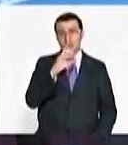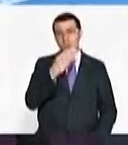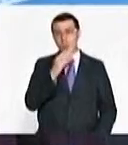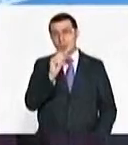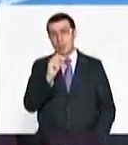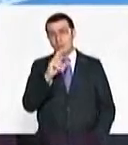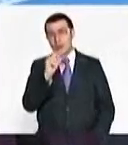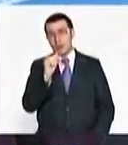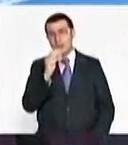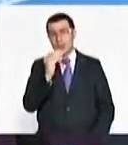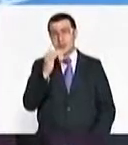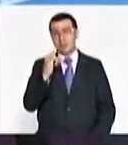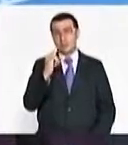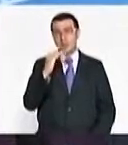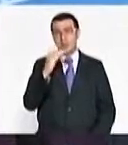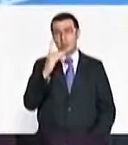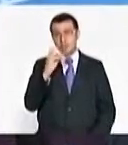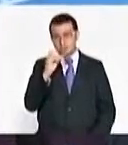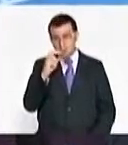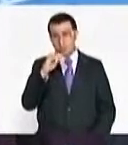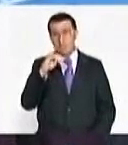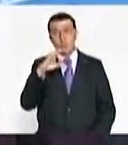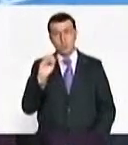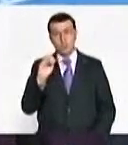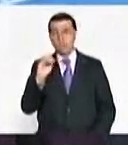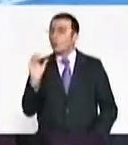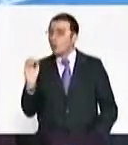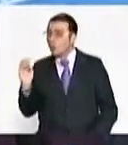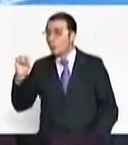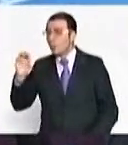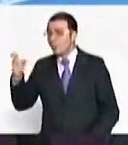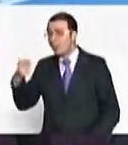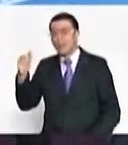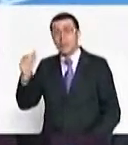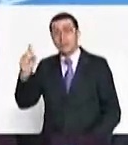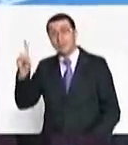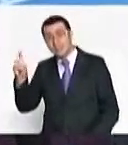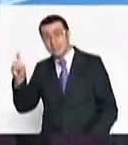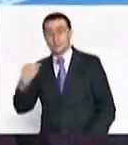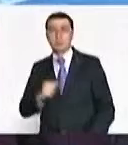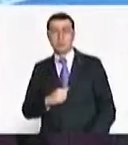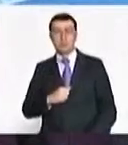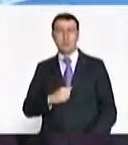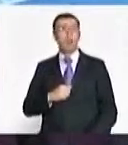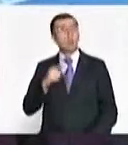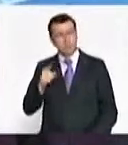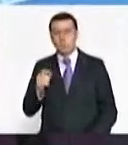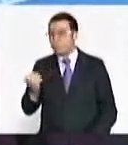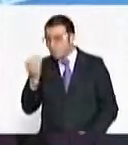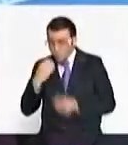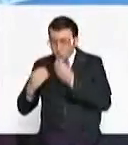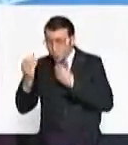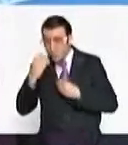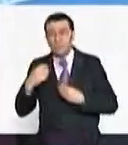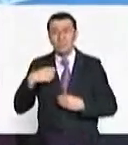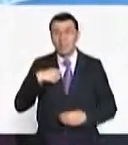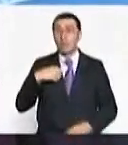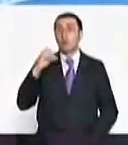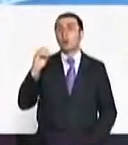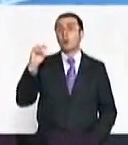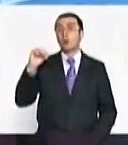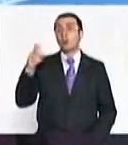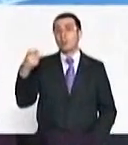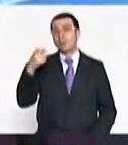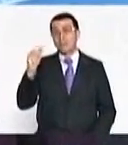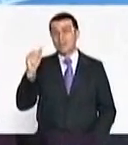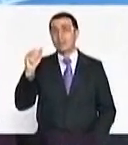omega 6, y aquí hago un paréntesis, no tomen suplementos generalmente que tengan omega 3, 6 y 9 porque usted tiene demasiado